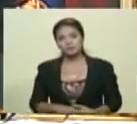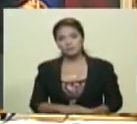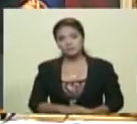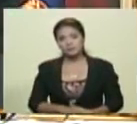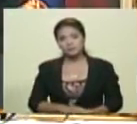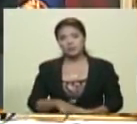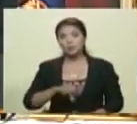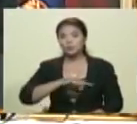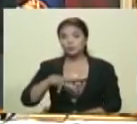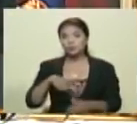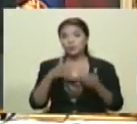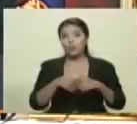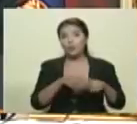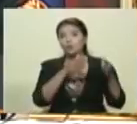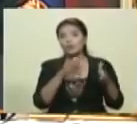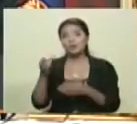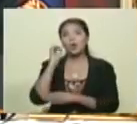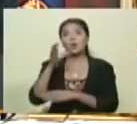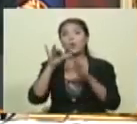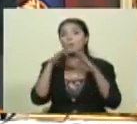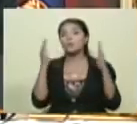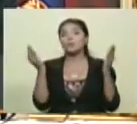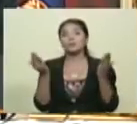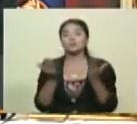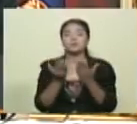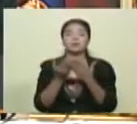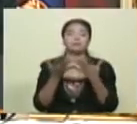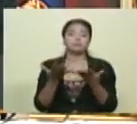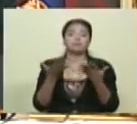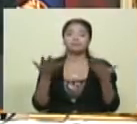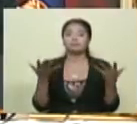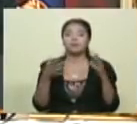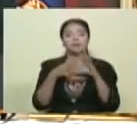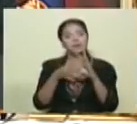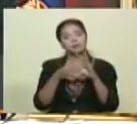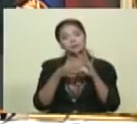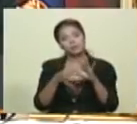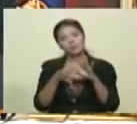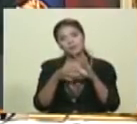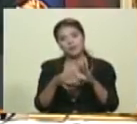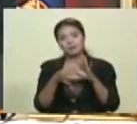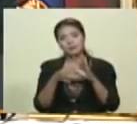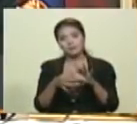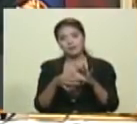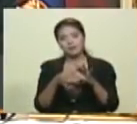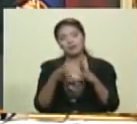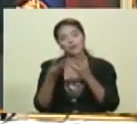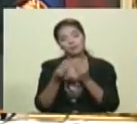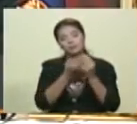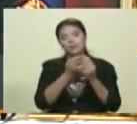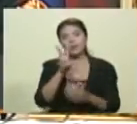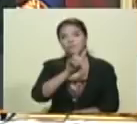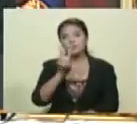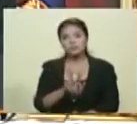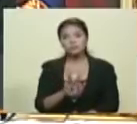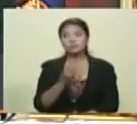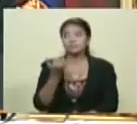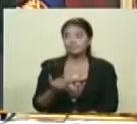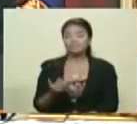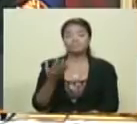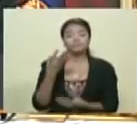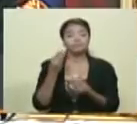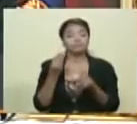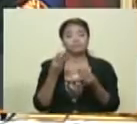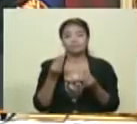Estamos organizando una gran cumbre mundial de solidaridad con Venezuela, donde van a venir